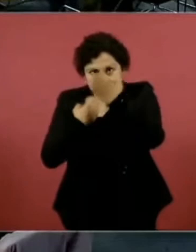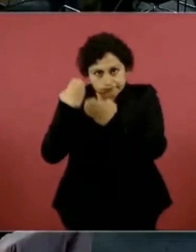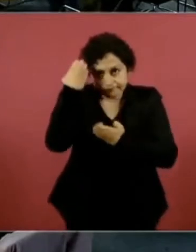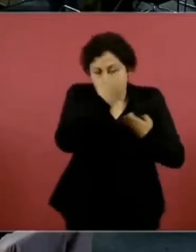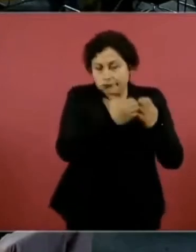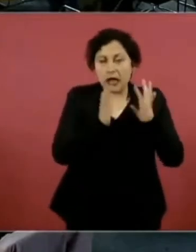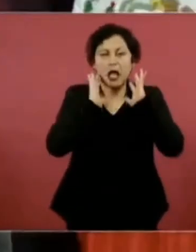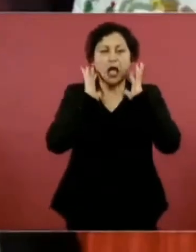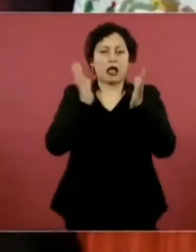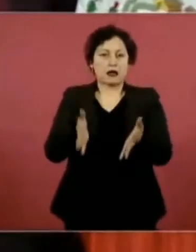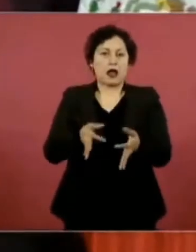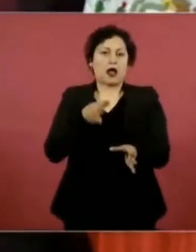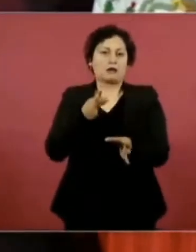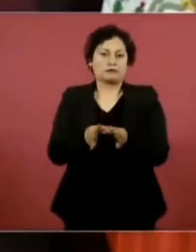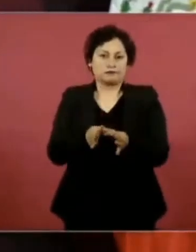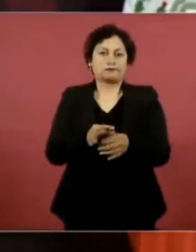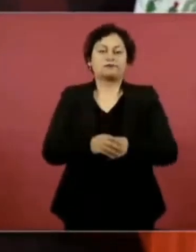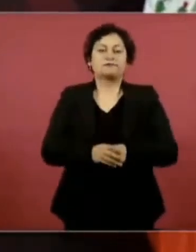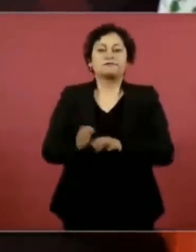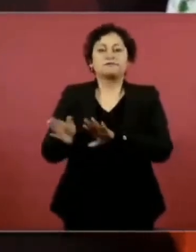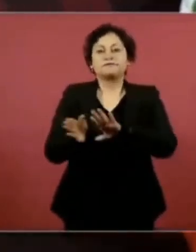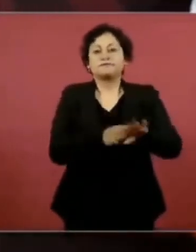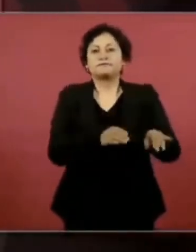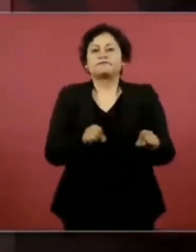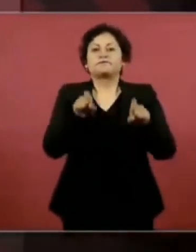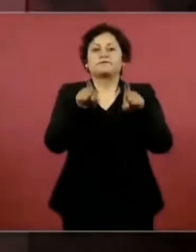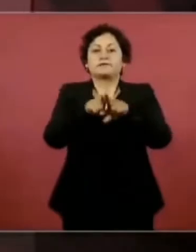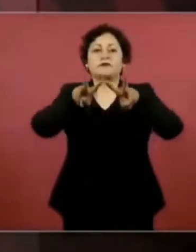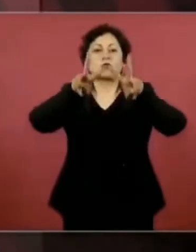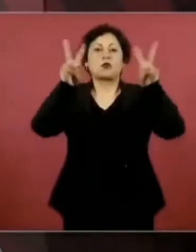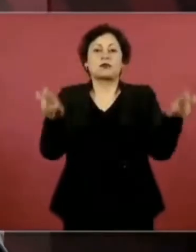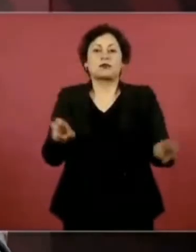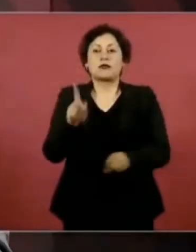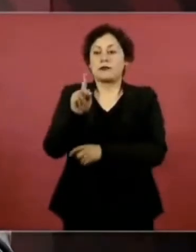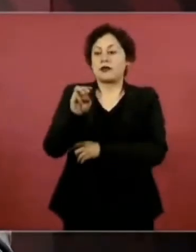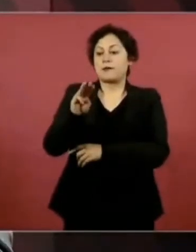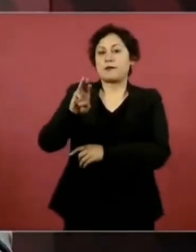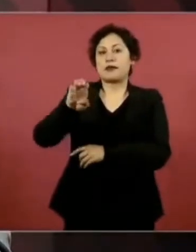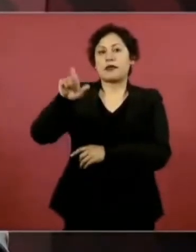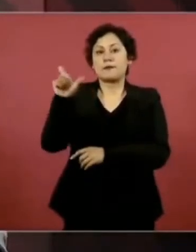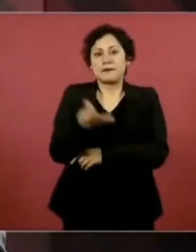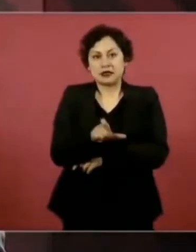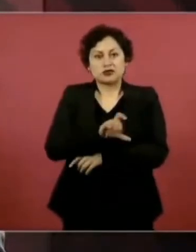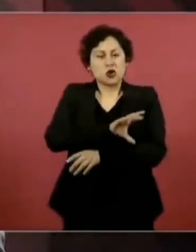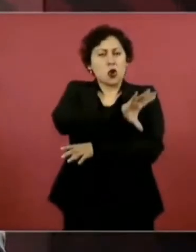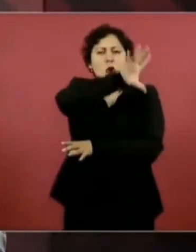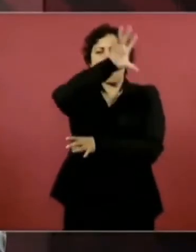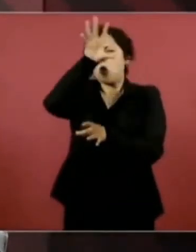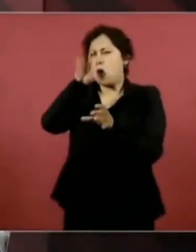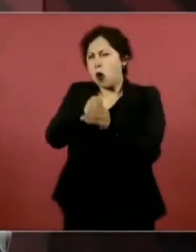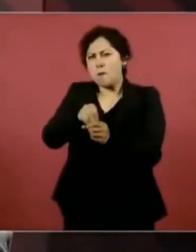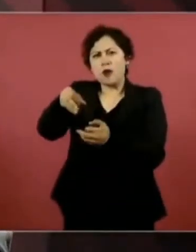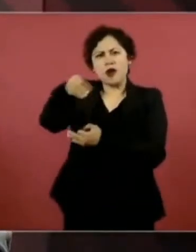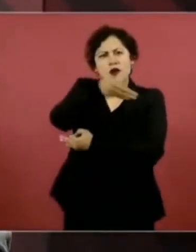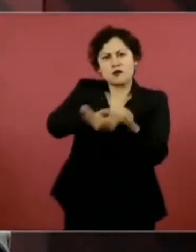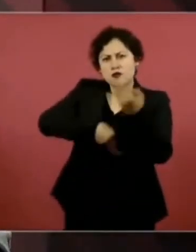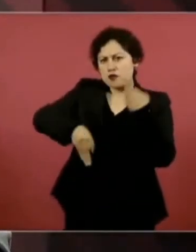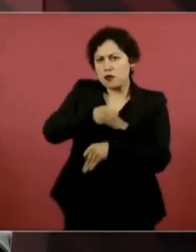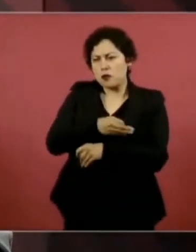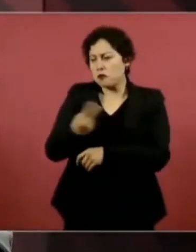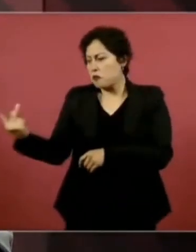conjuntamente Pemex completo se evaluó hicimos